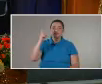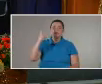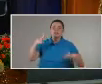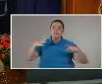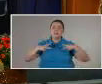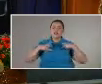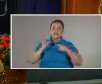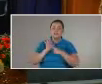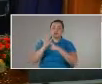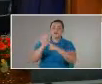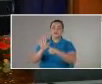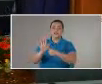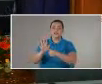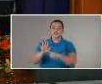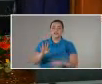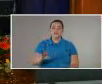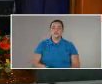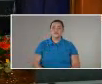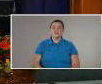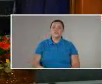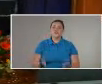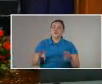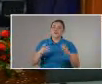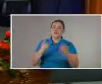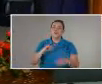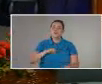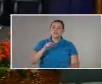y como estamos.